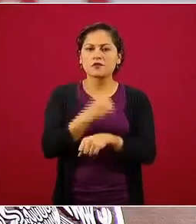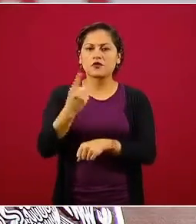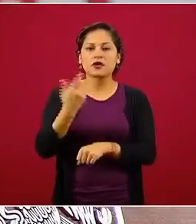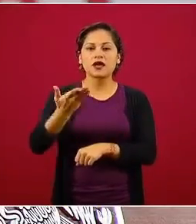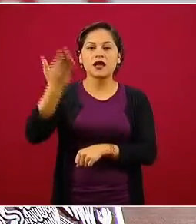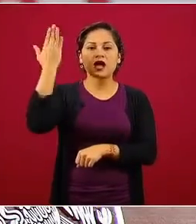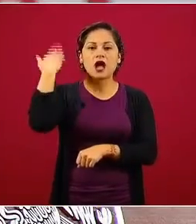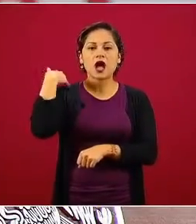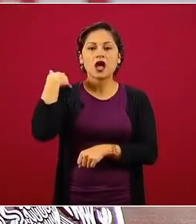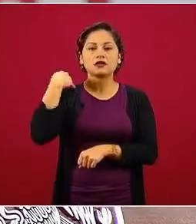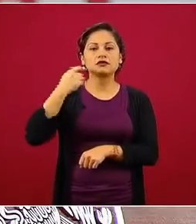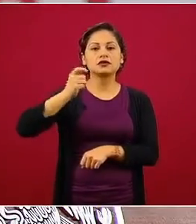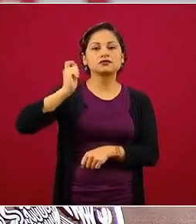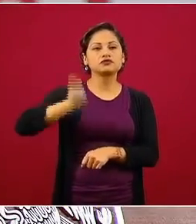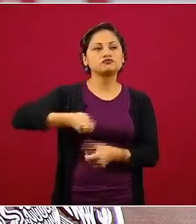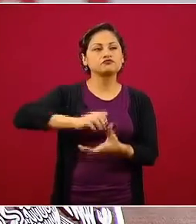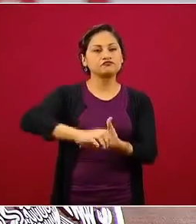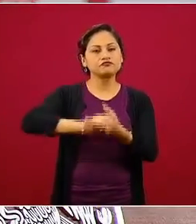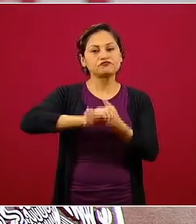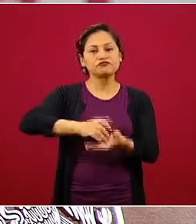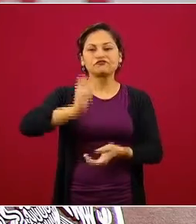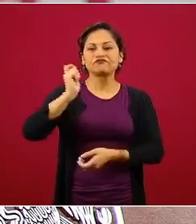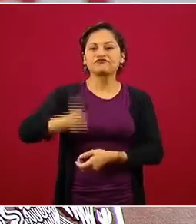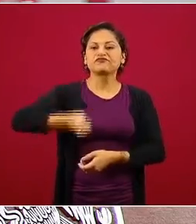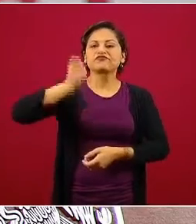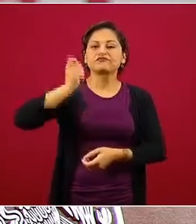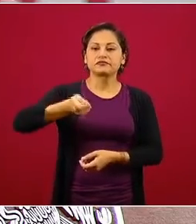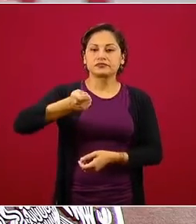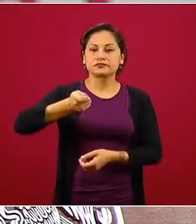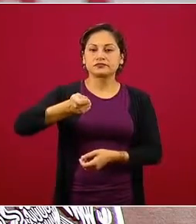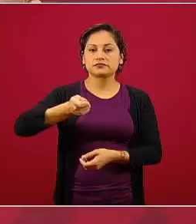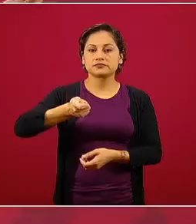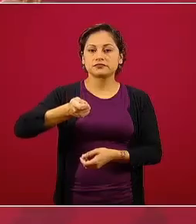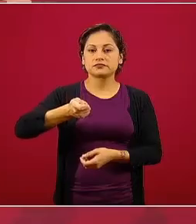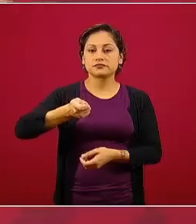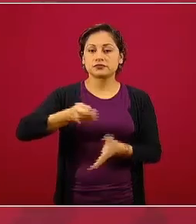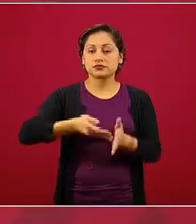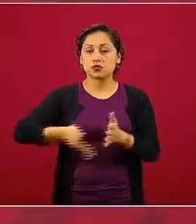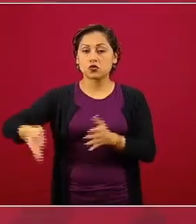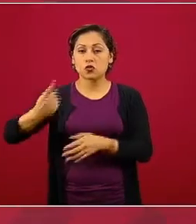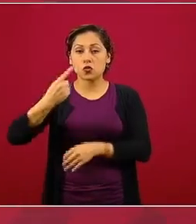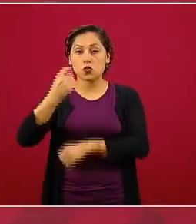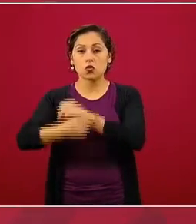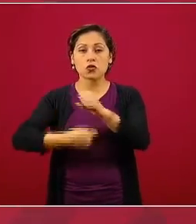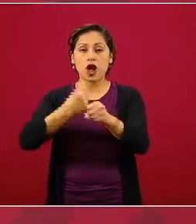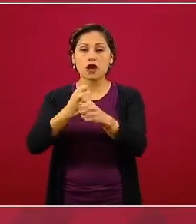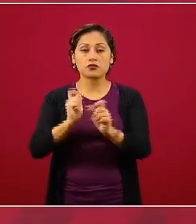subastas. En un año entregaron todos los bancos